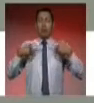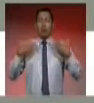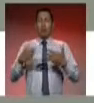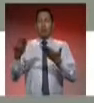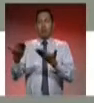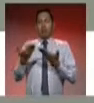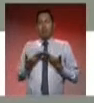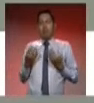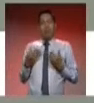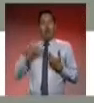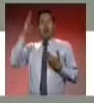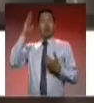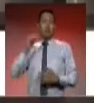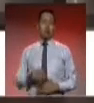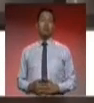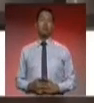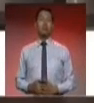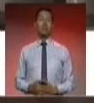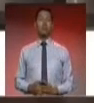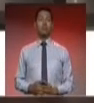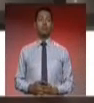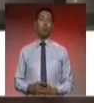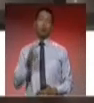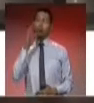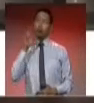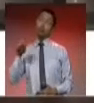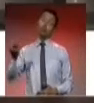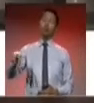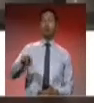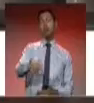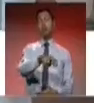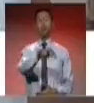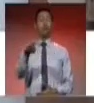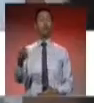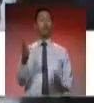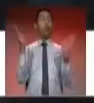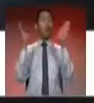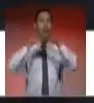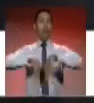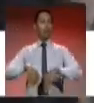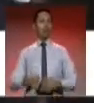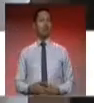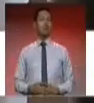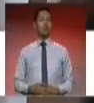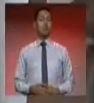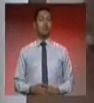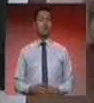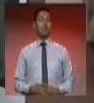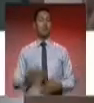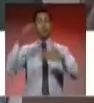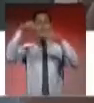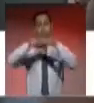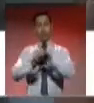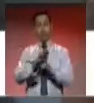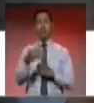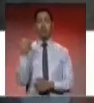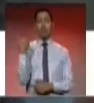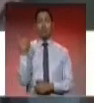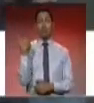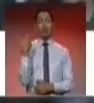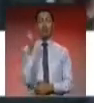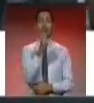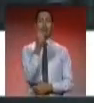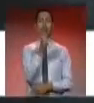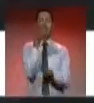más de lo que pude imaginar. Los recorridos por el Museo Presidencial son totalmente gratuitos y para el ingreso es necesario tomar